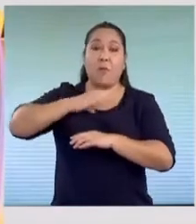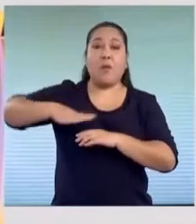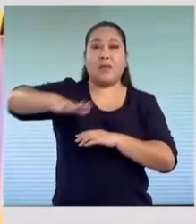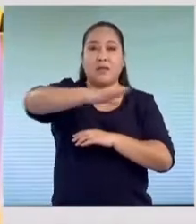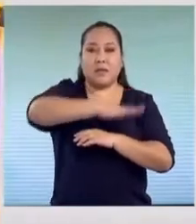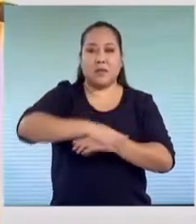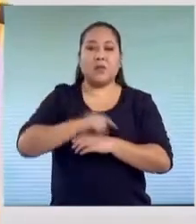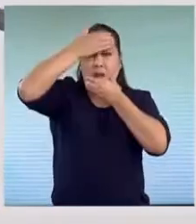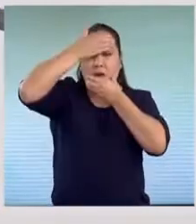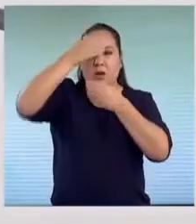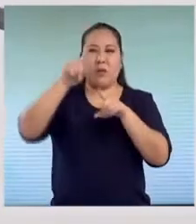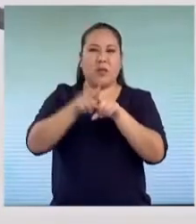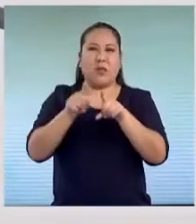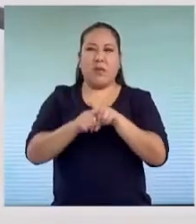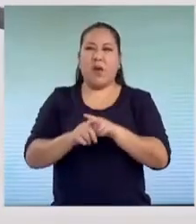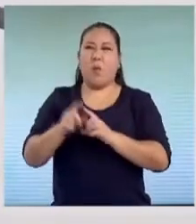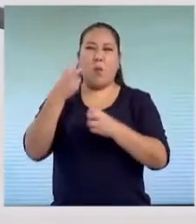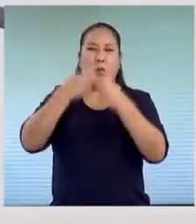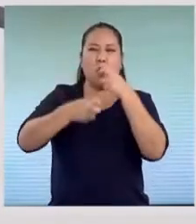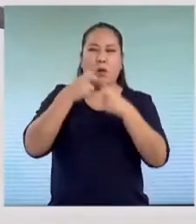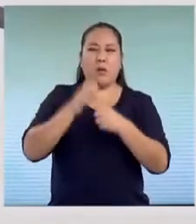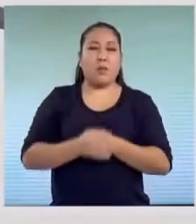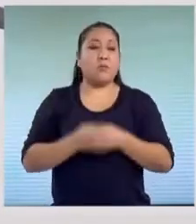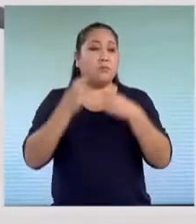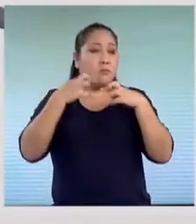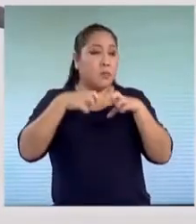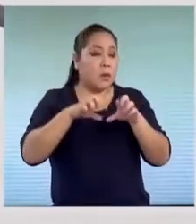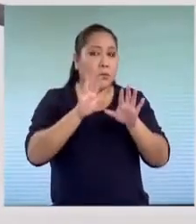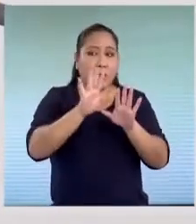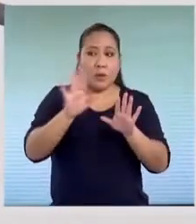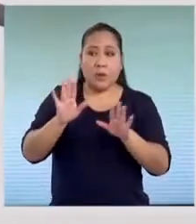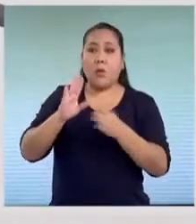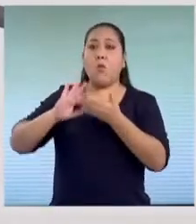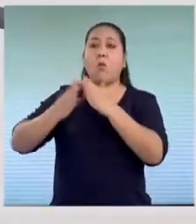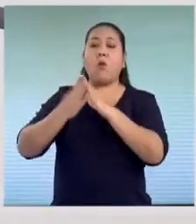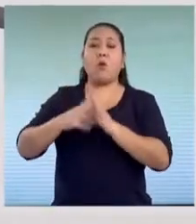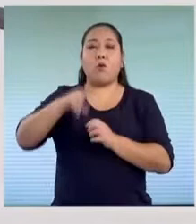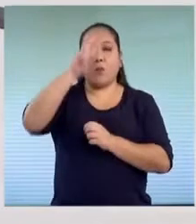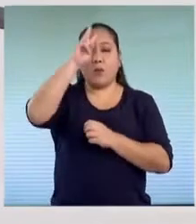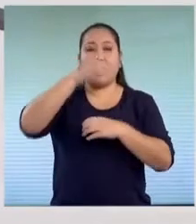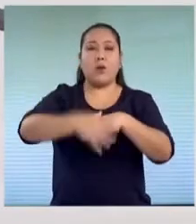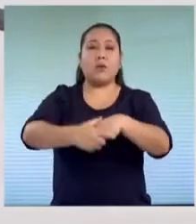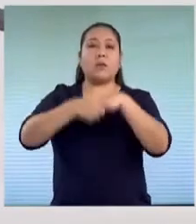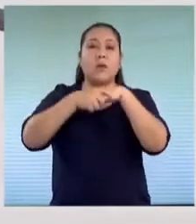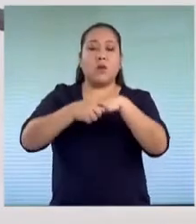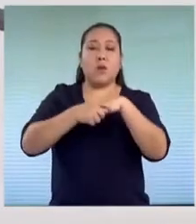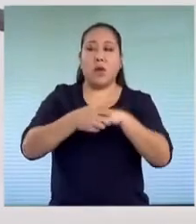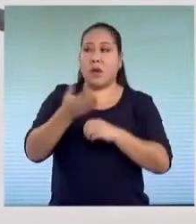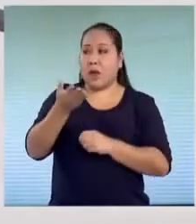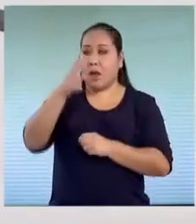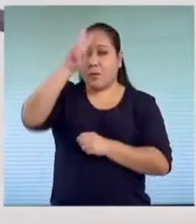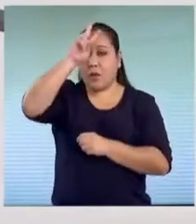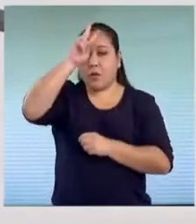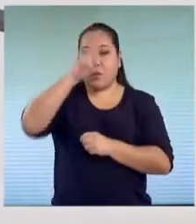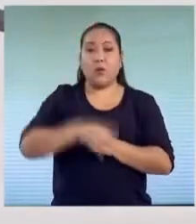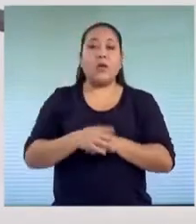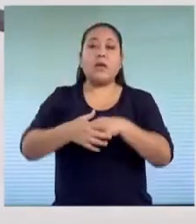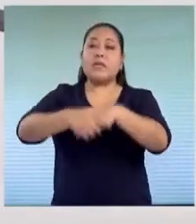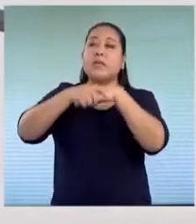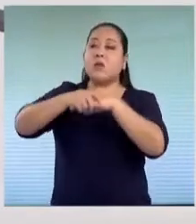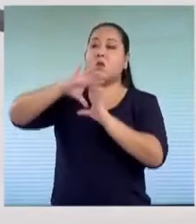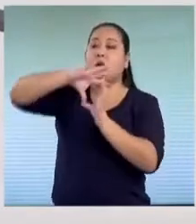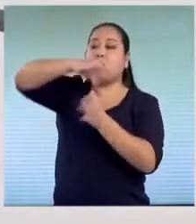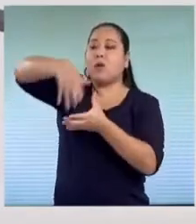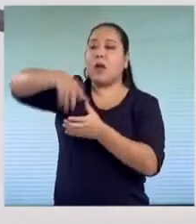en este país. Permítame, pueblo peruano, antes que todo, saludar al Perú y al mundo entero, a la clase